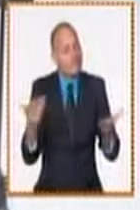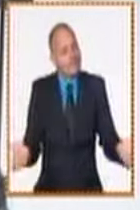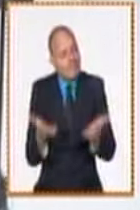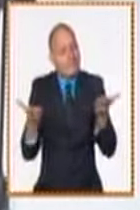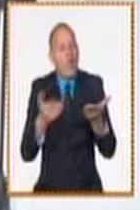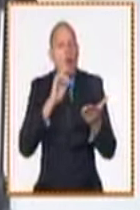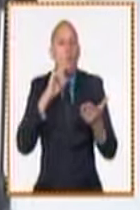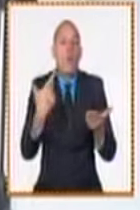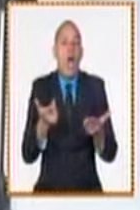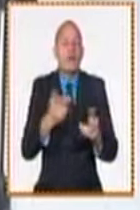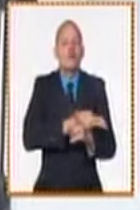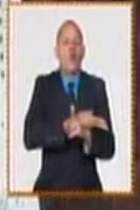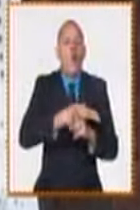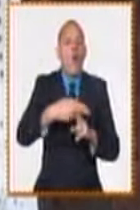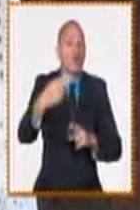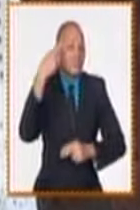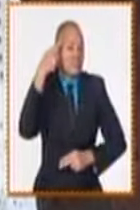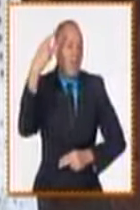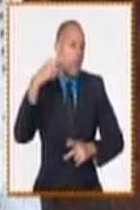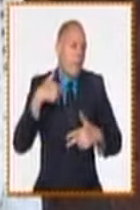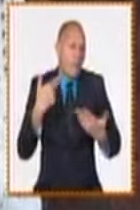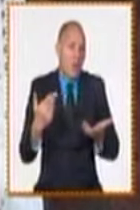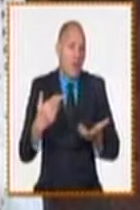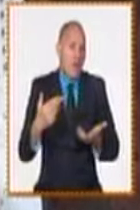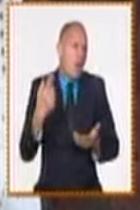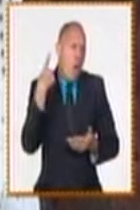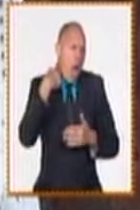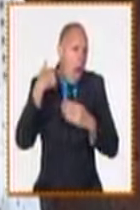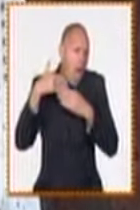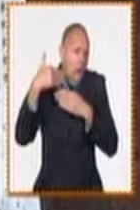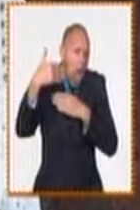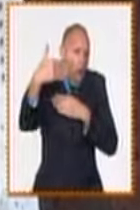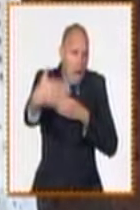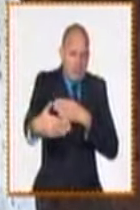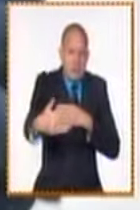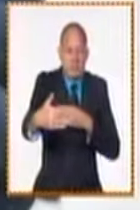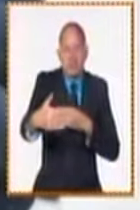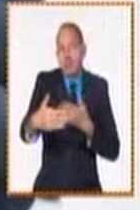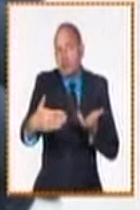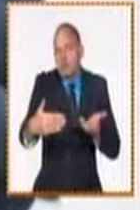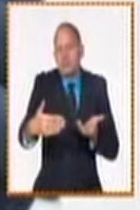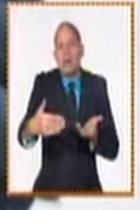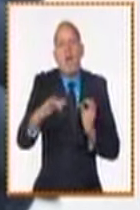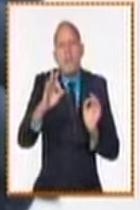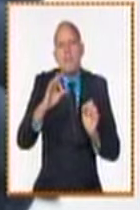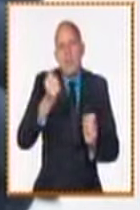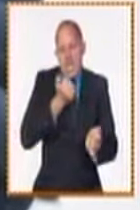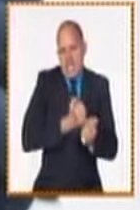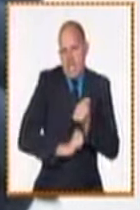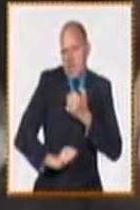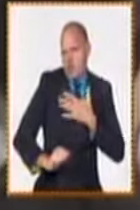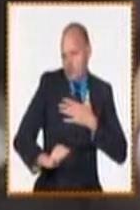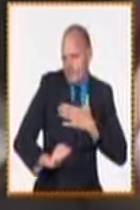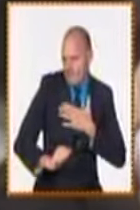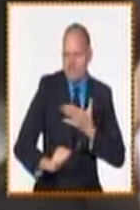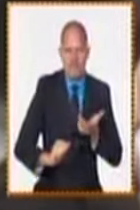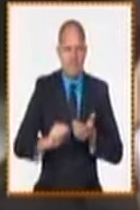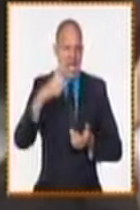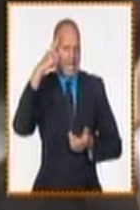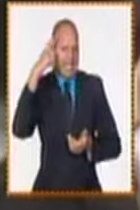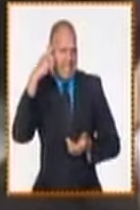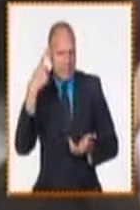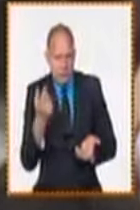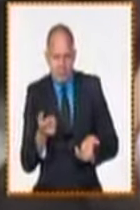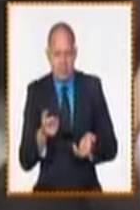años nuestros hijos, nuestros nietos puedan seguir disfrutando de Perucho cada 20